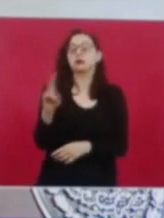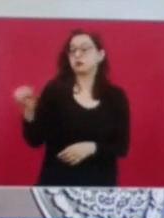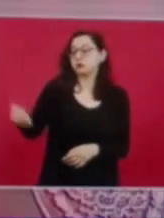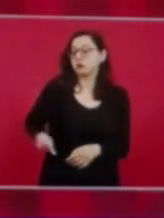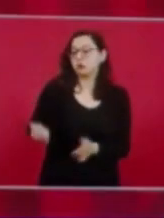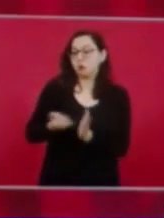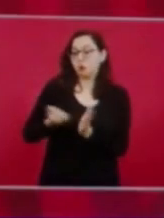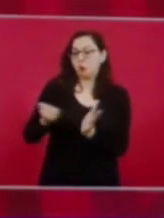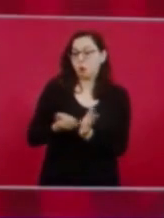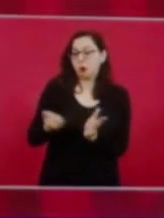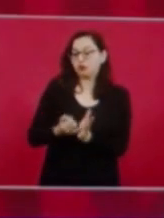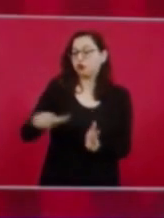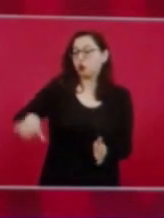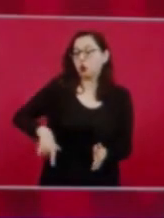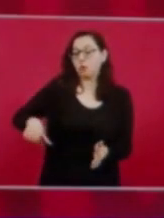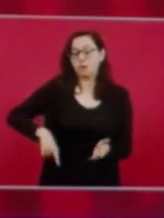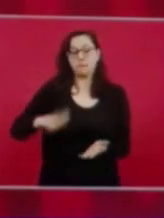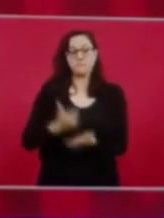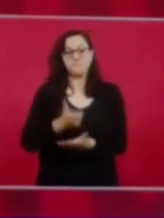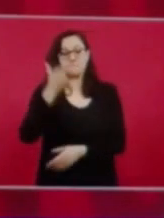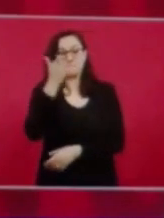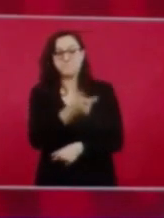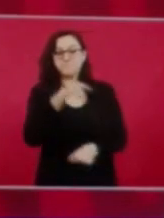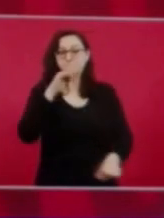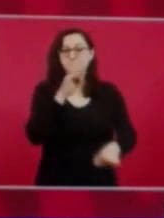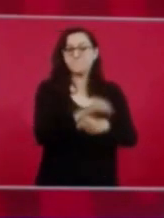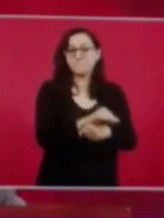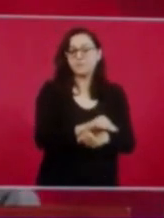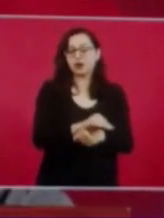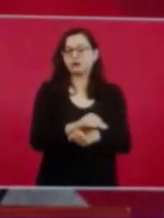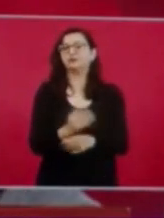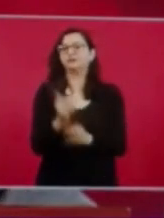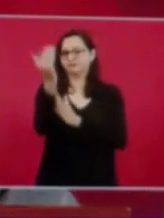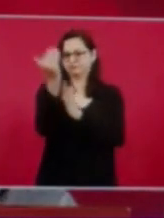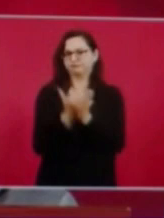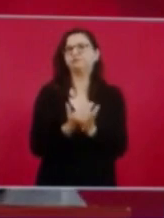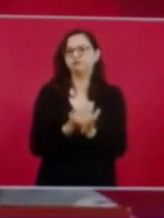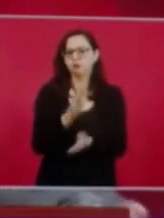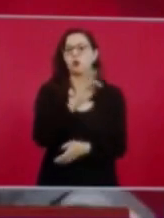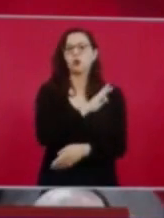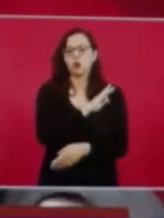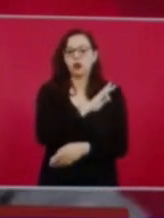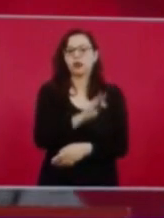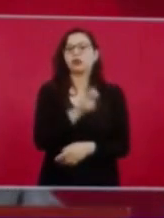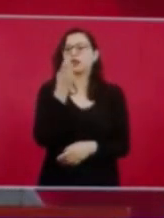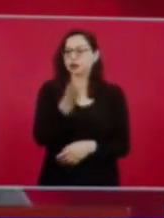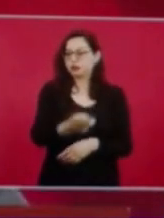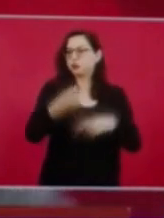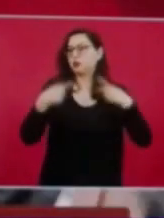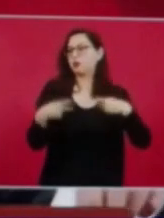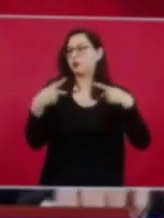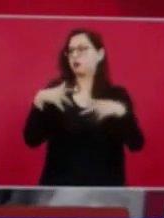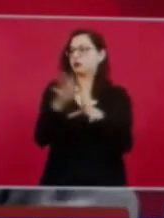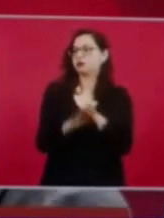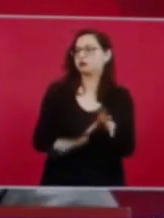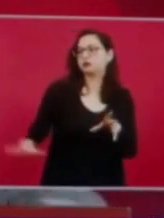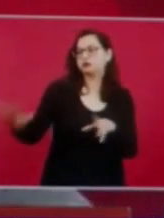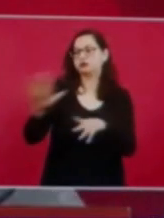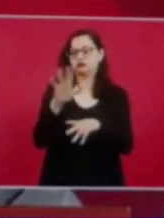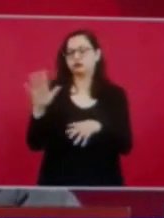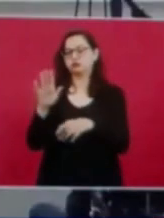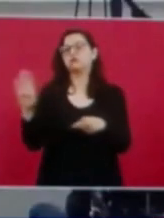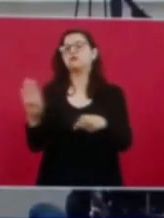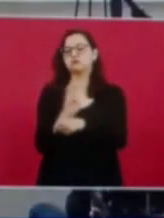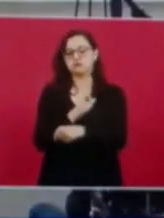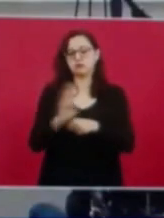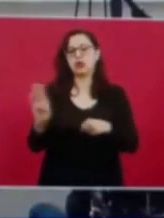una política para hacer la pluralidad y el esquema mucho más democrático como realmente se